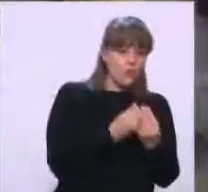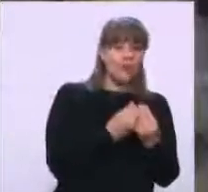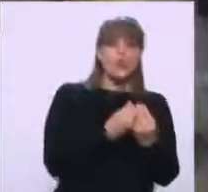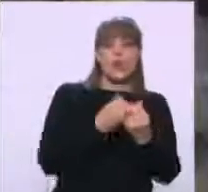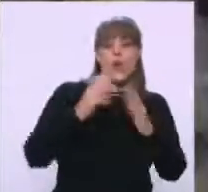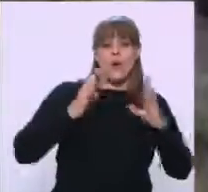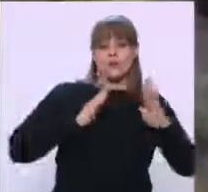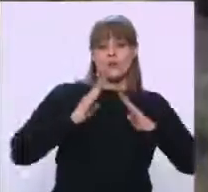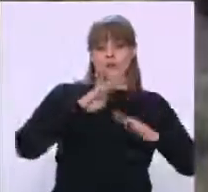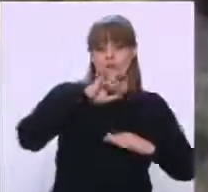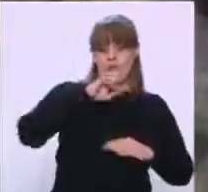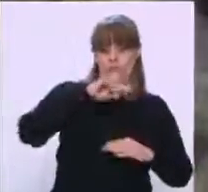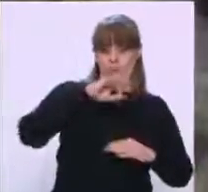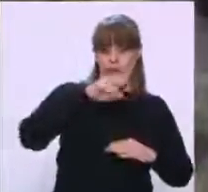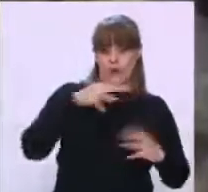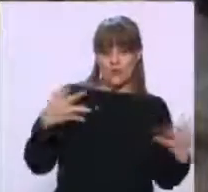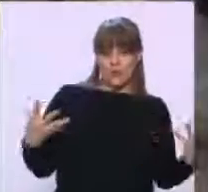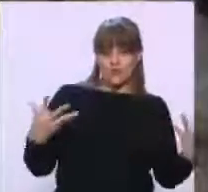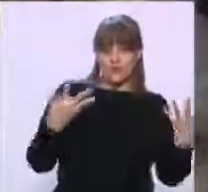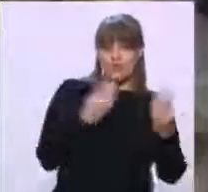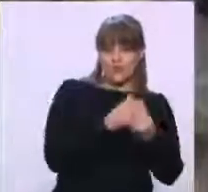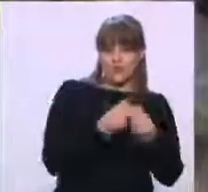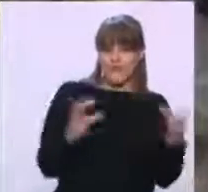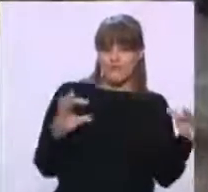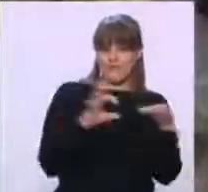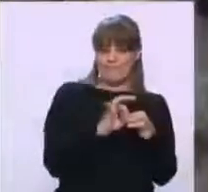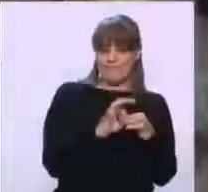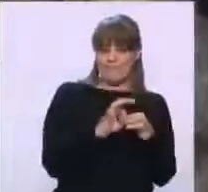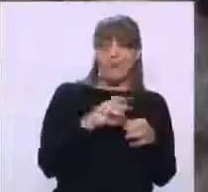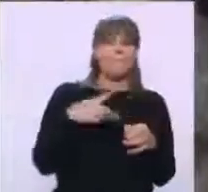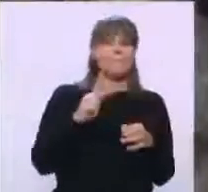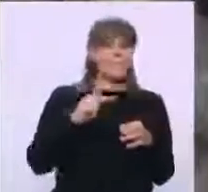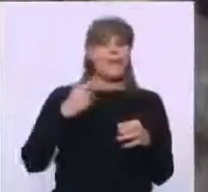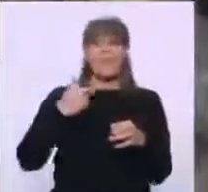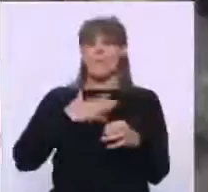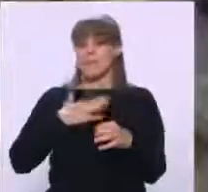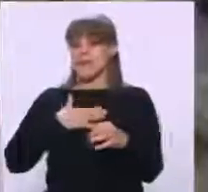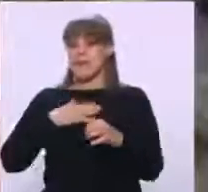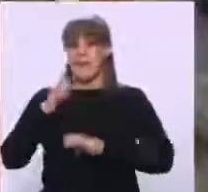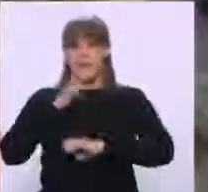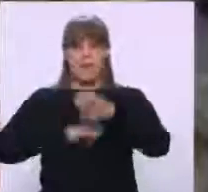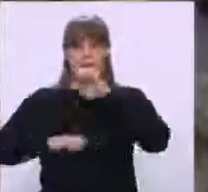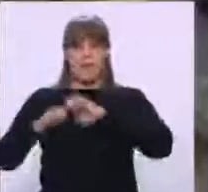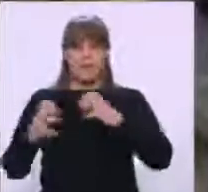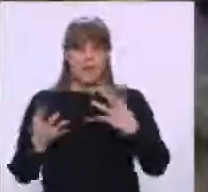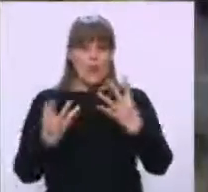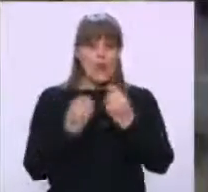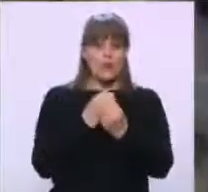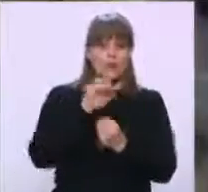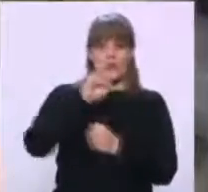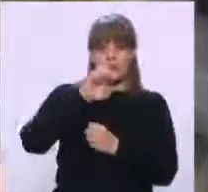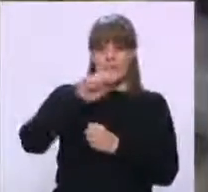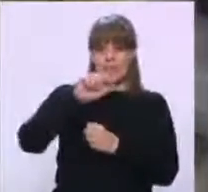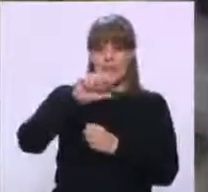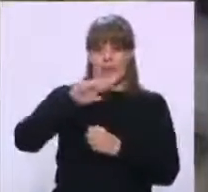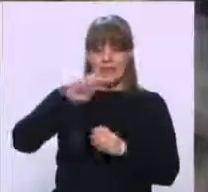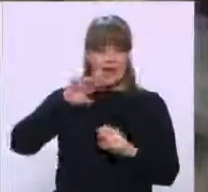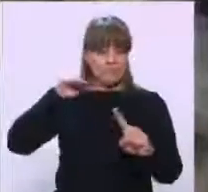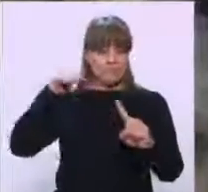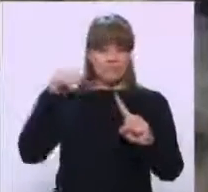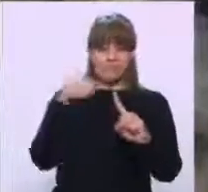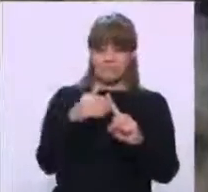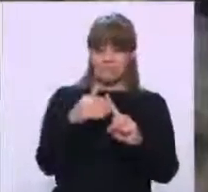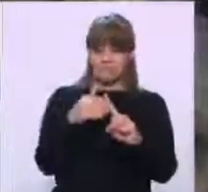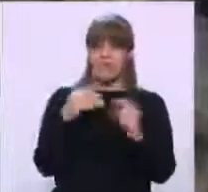la operación fue de mi empresa con la Sedena institucional, y ha sido desde hace muchos años y lo es en